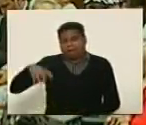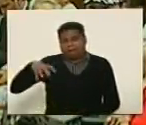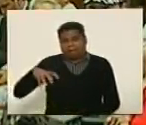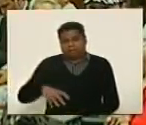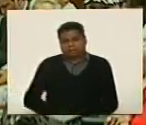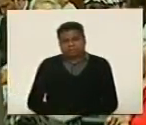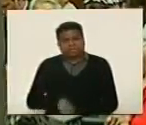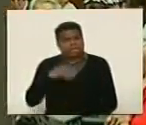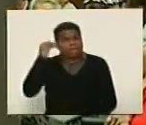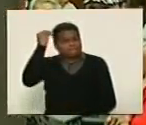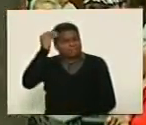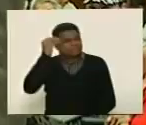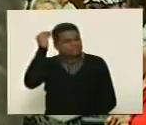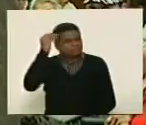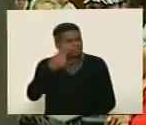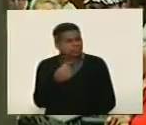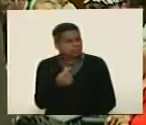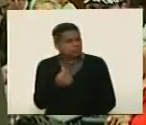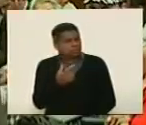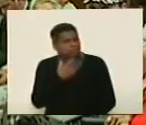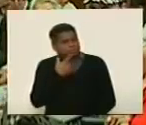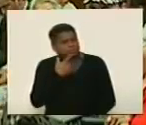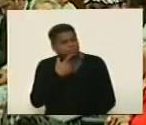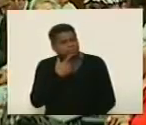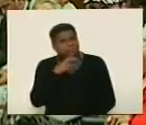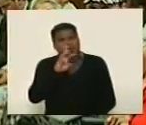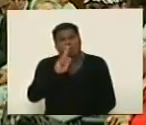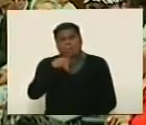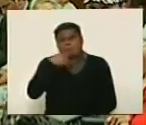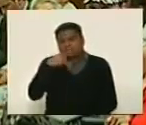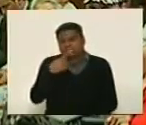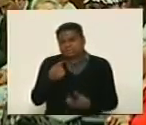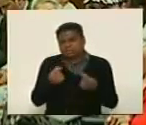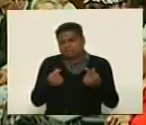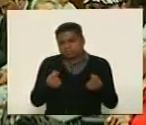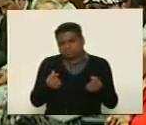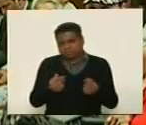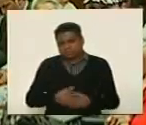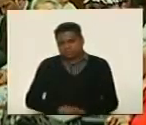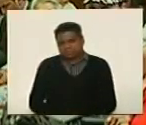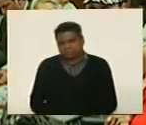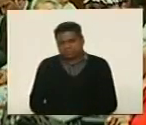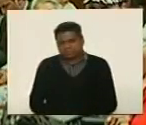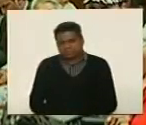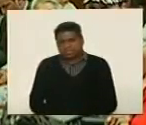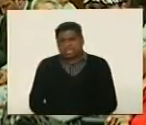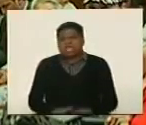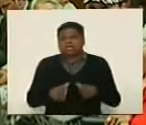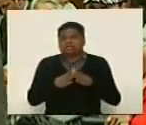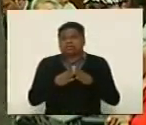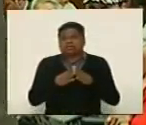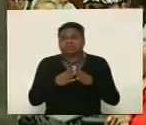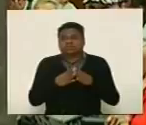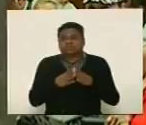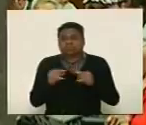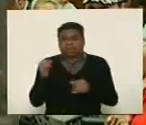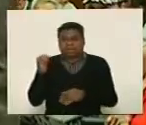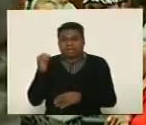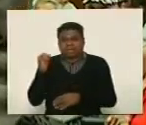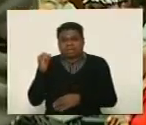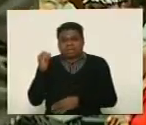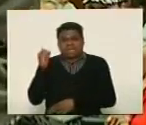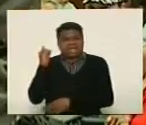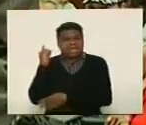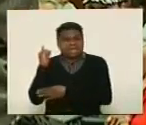el pensamiento económico o de política económica de la izquierda revolucionaria, por lo menos desde los